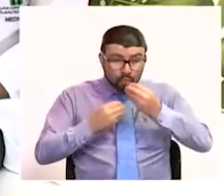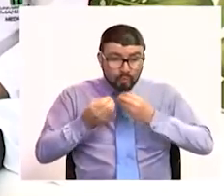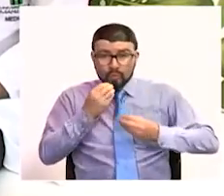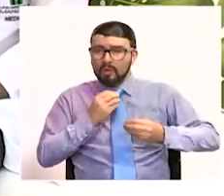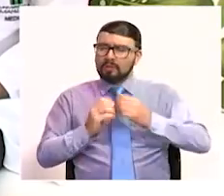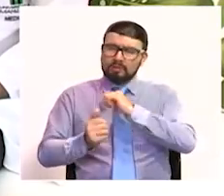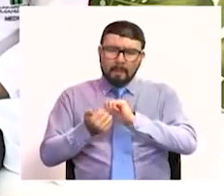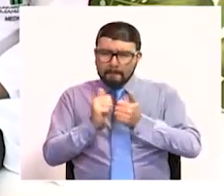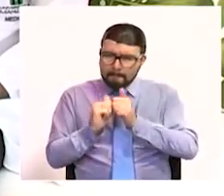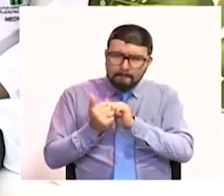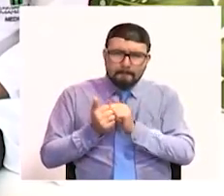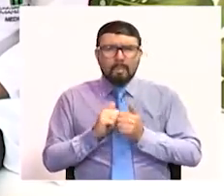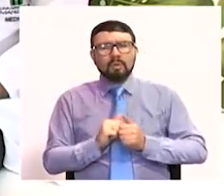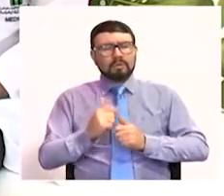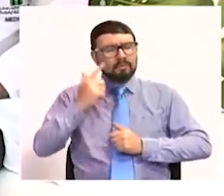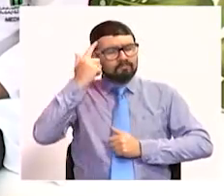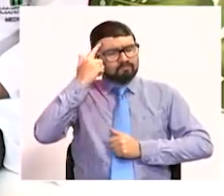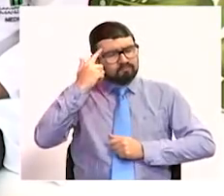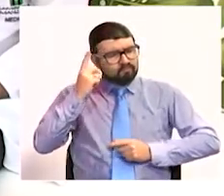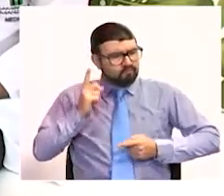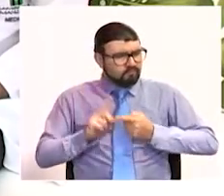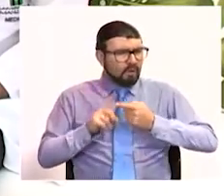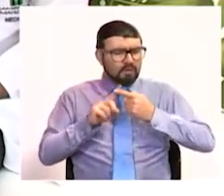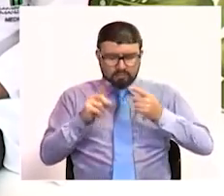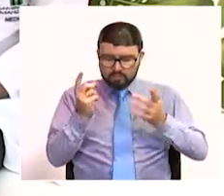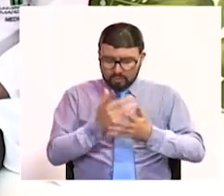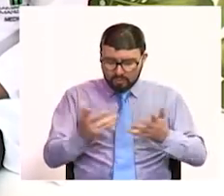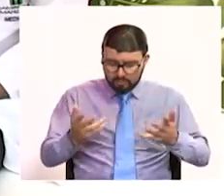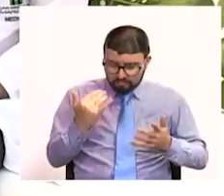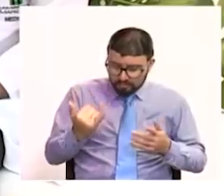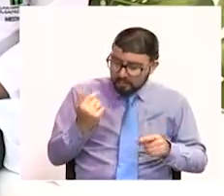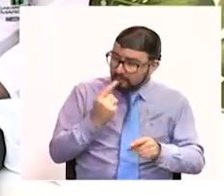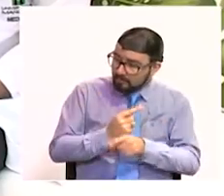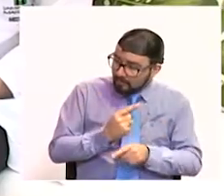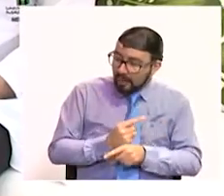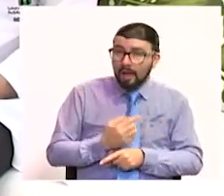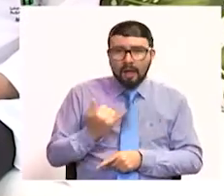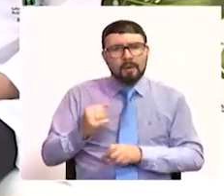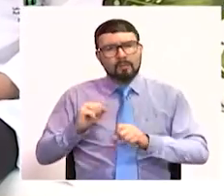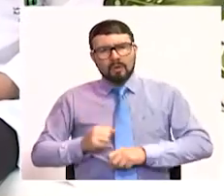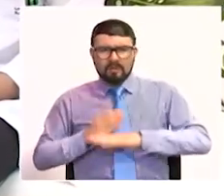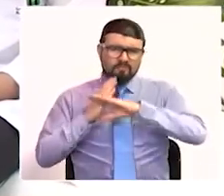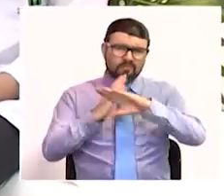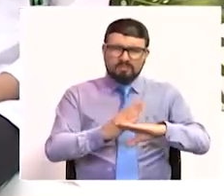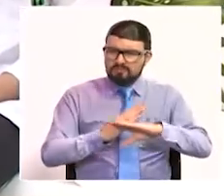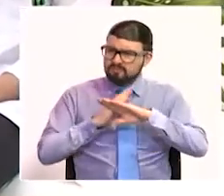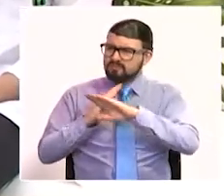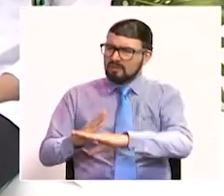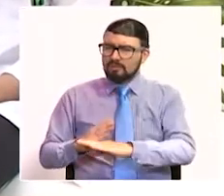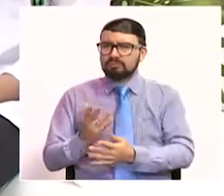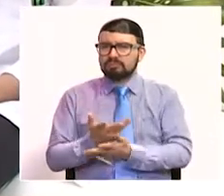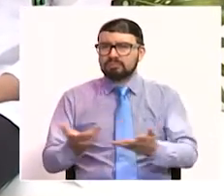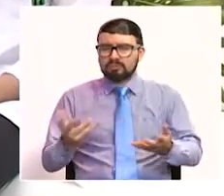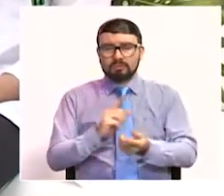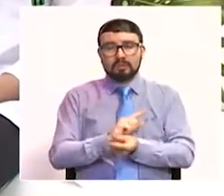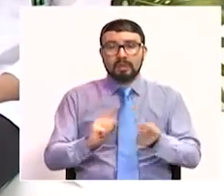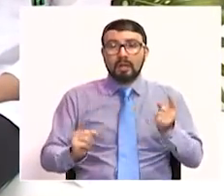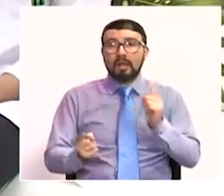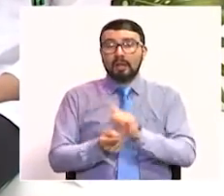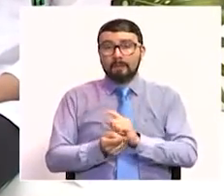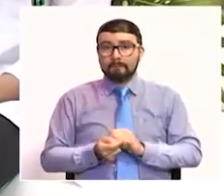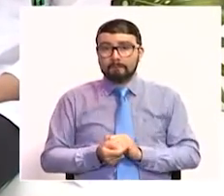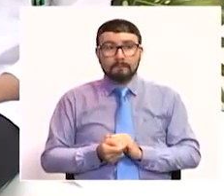ingesta de agua, actitud mental y demás, uno puede enfrentarse a estos cambios. Hay productos.